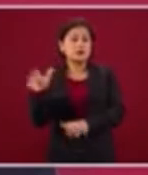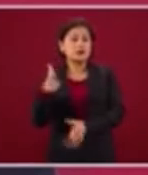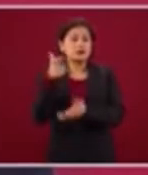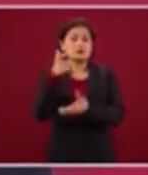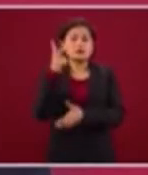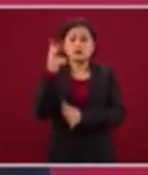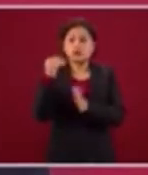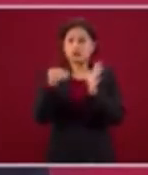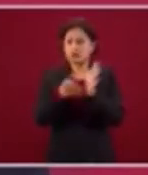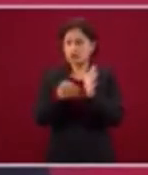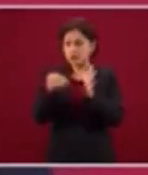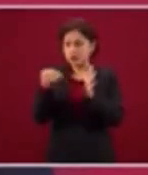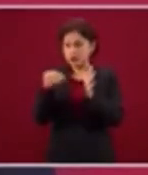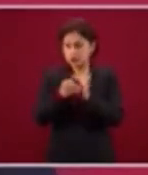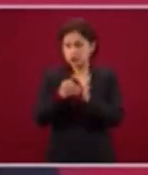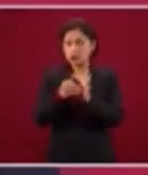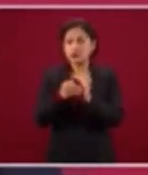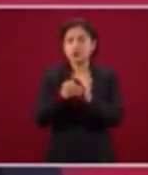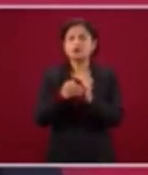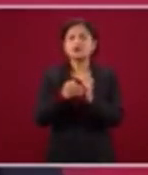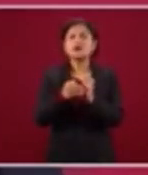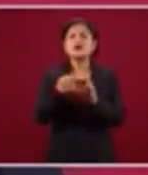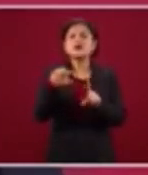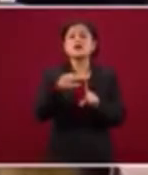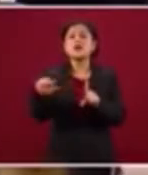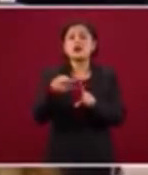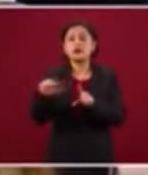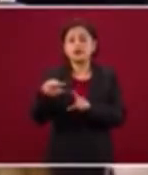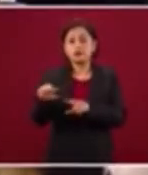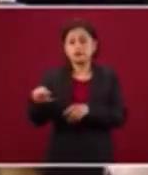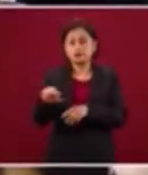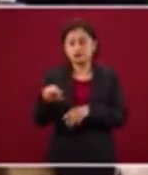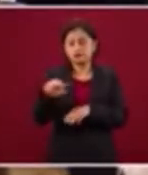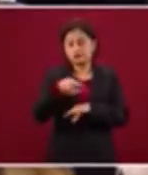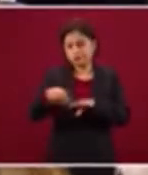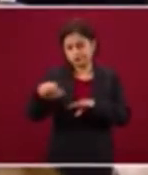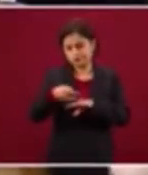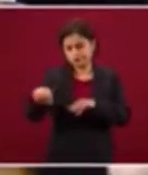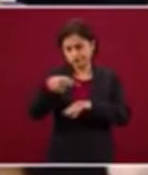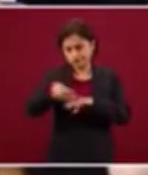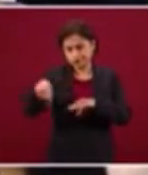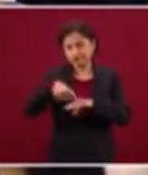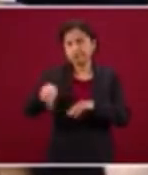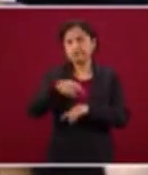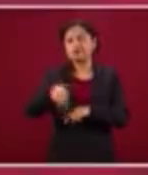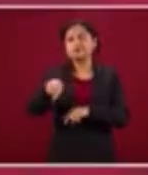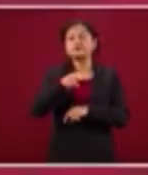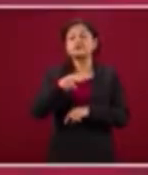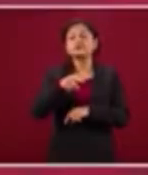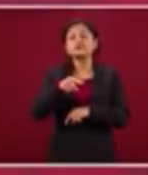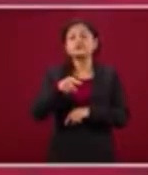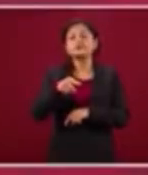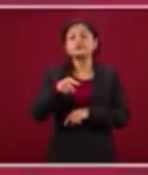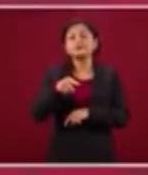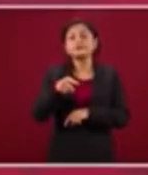de cachitos, ¿sí? Y viven